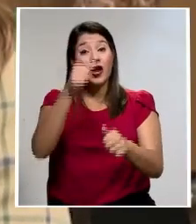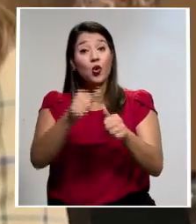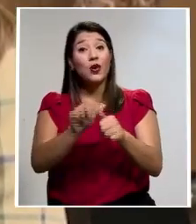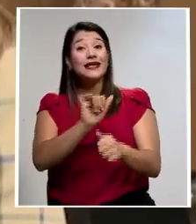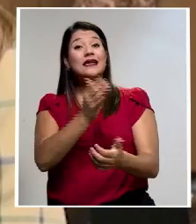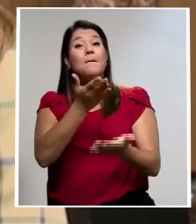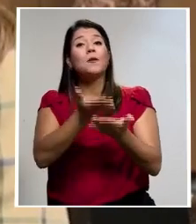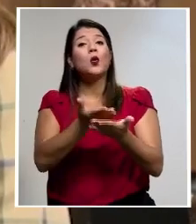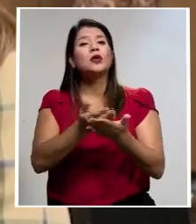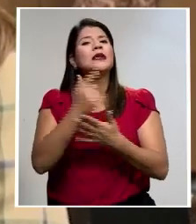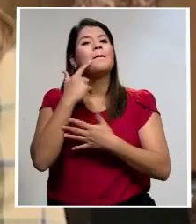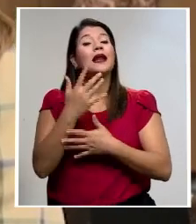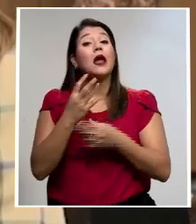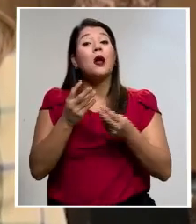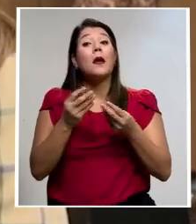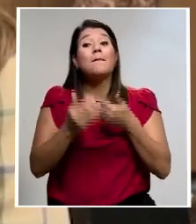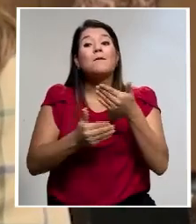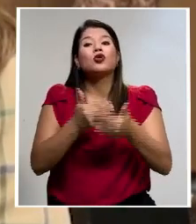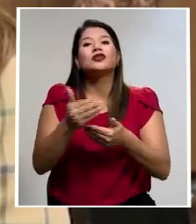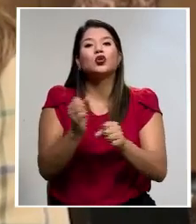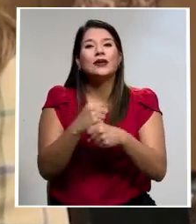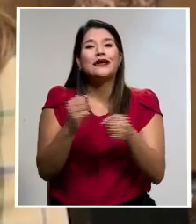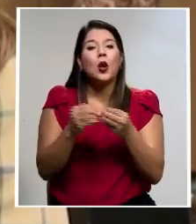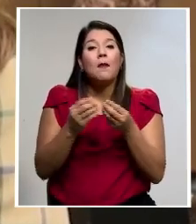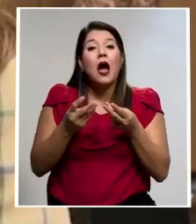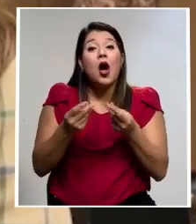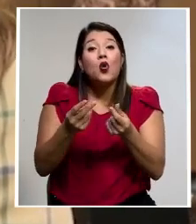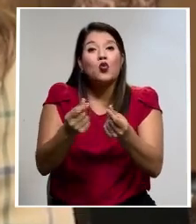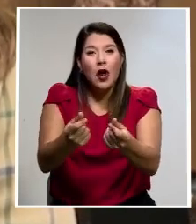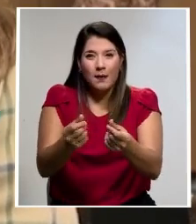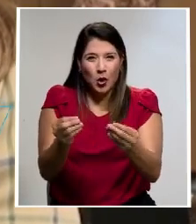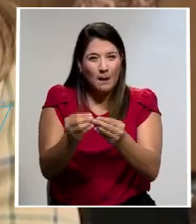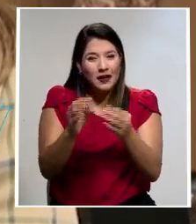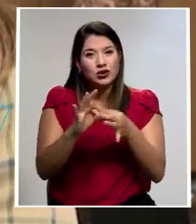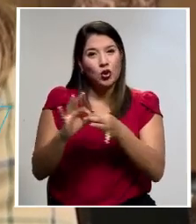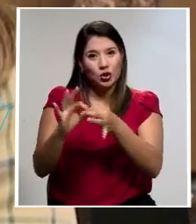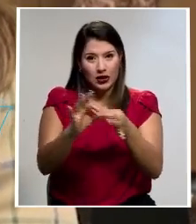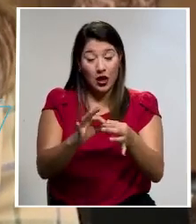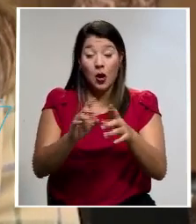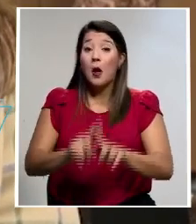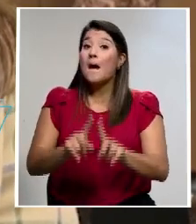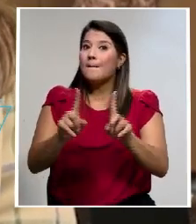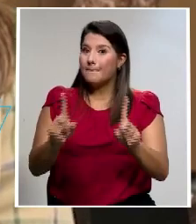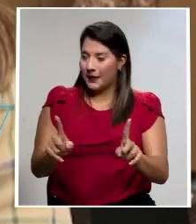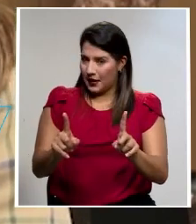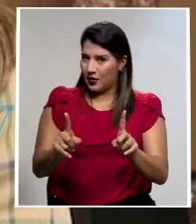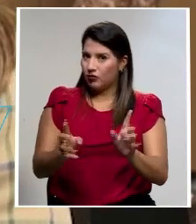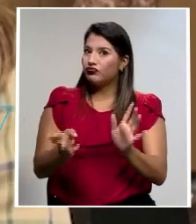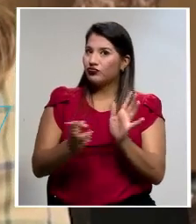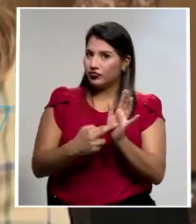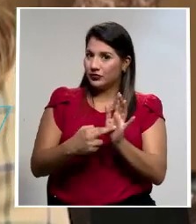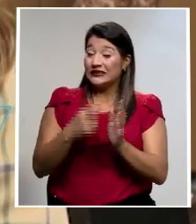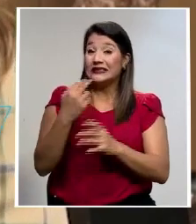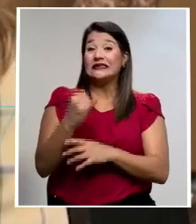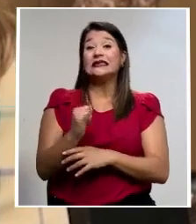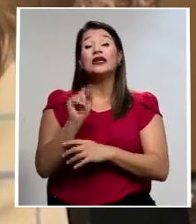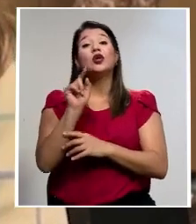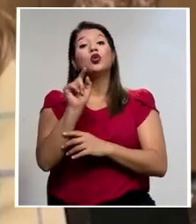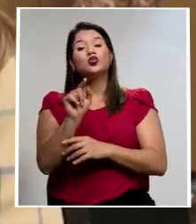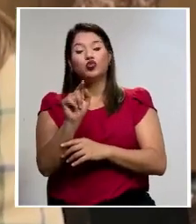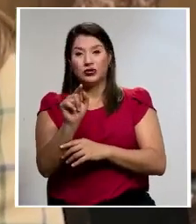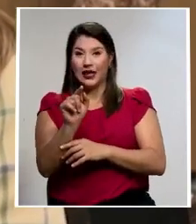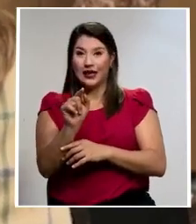para agilizar el camino, llevar una ruta mucho más coordinada, pero repito, cuando usted encuentra un gobierno, en